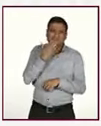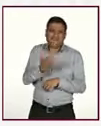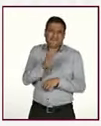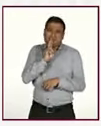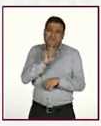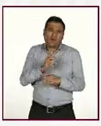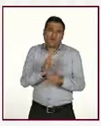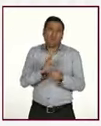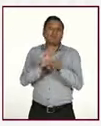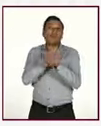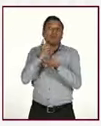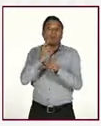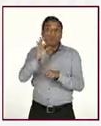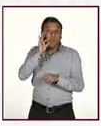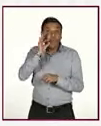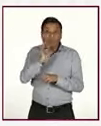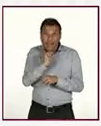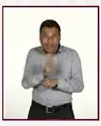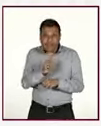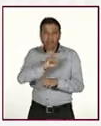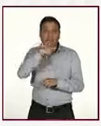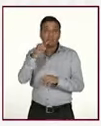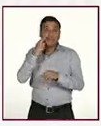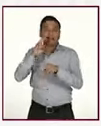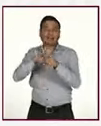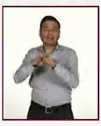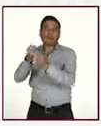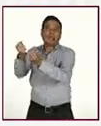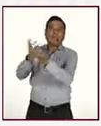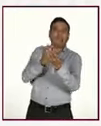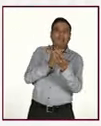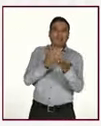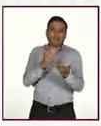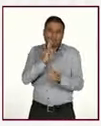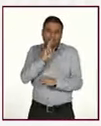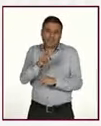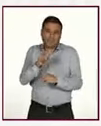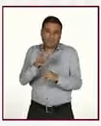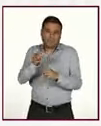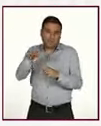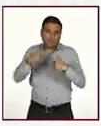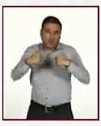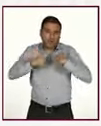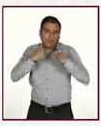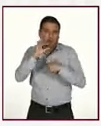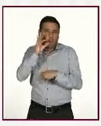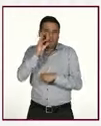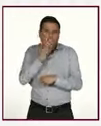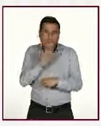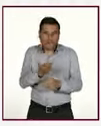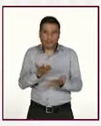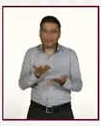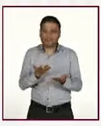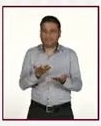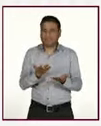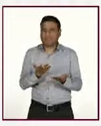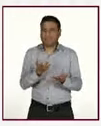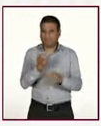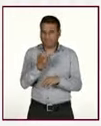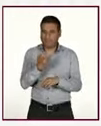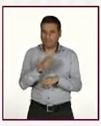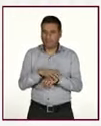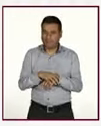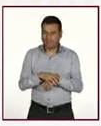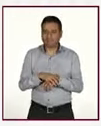ladrones, ¿no? Entonces... Parte del panorama, del paisaje. Claro, y son opciones que, no son opciones, son ejemplos que nos ayudan